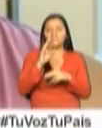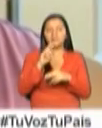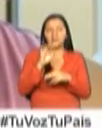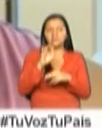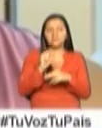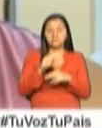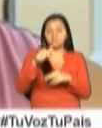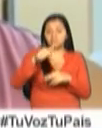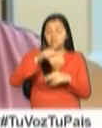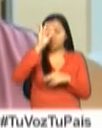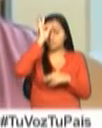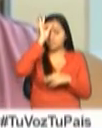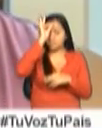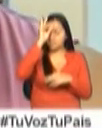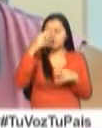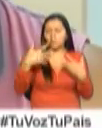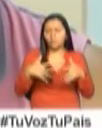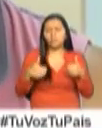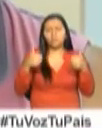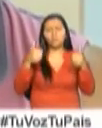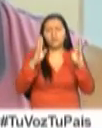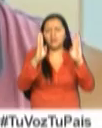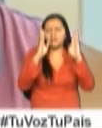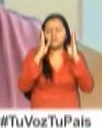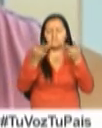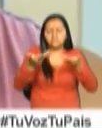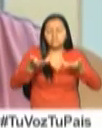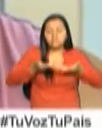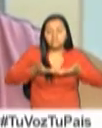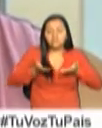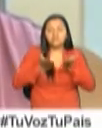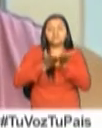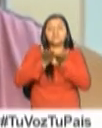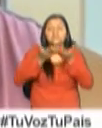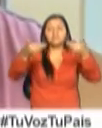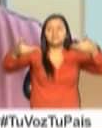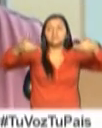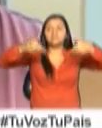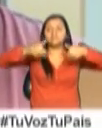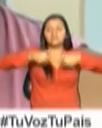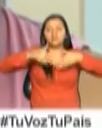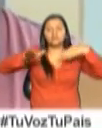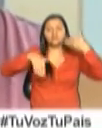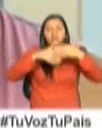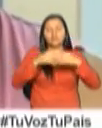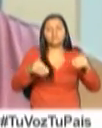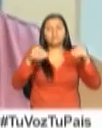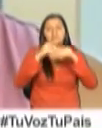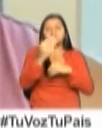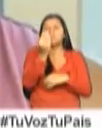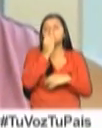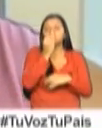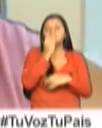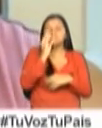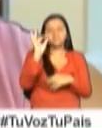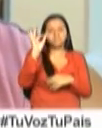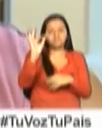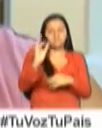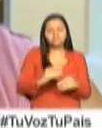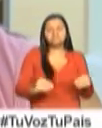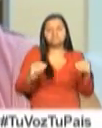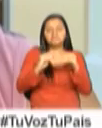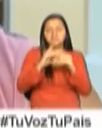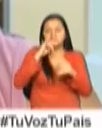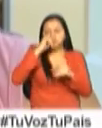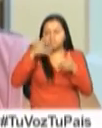Bueno, aquí en el hospital de Vilcabamba es muy buena la atención, tanto del personal como la alimentación, se podría decir, la atención hacia